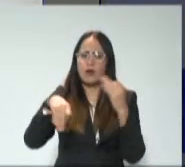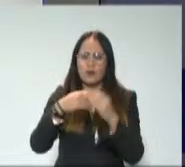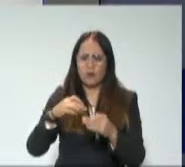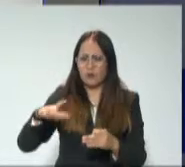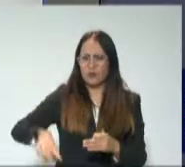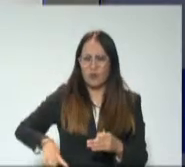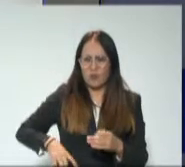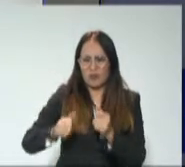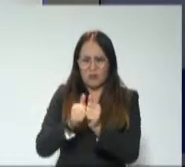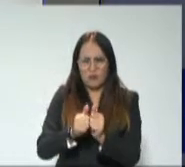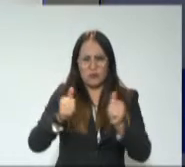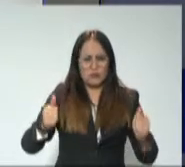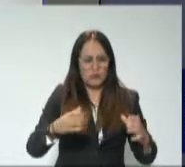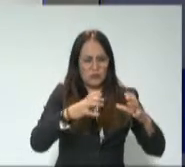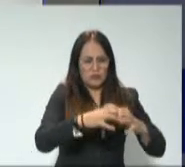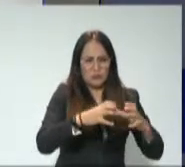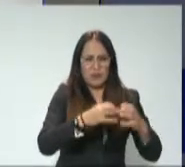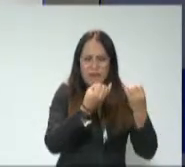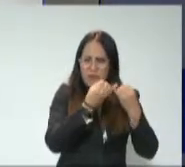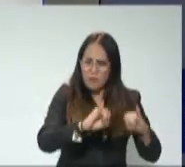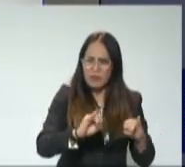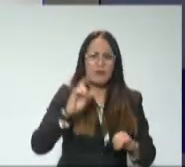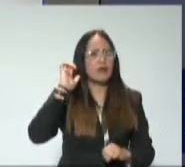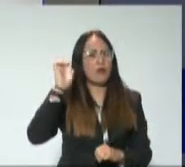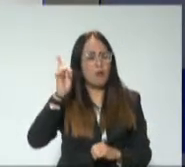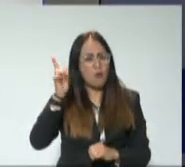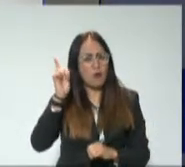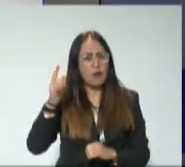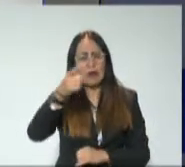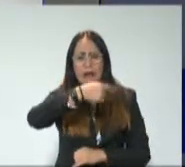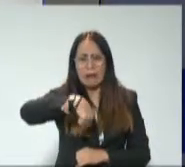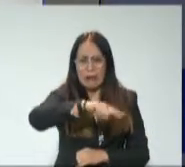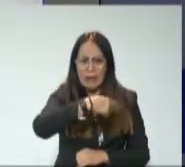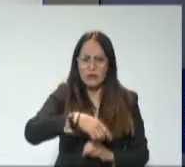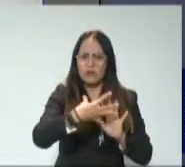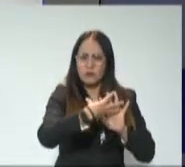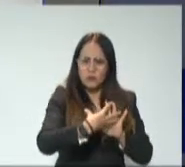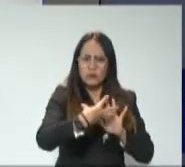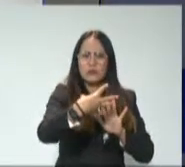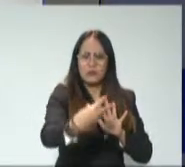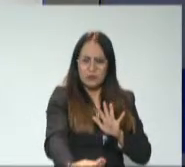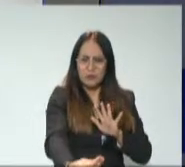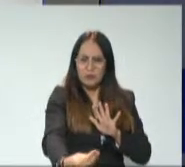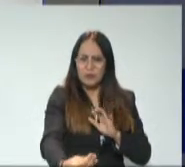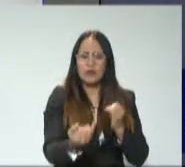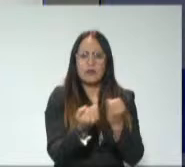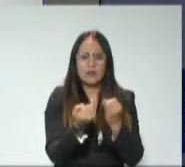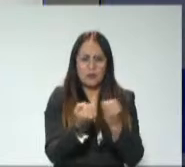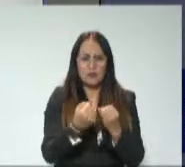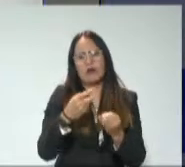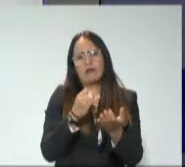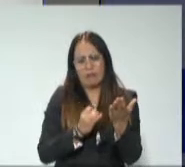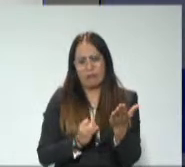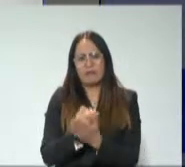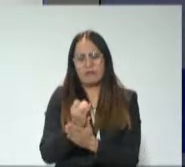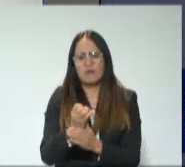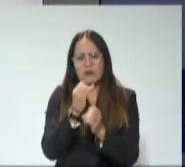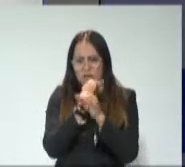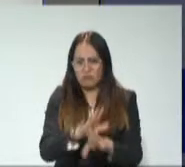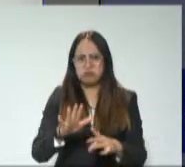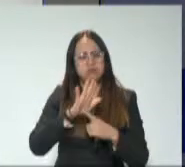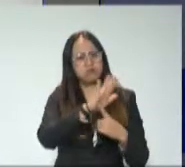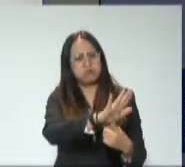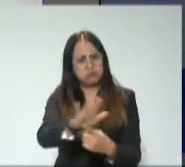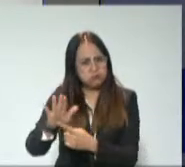información del país todos sin excepciones sigan ese ejemplo y garanticen el derecho a saber